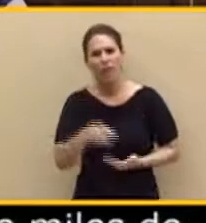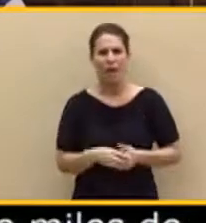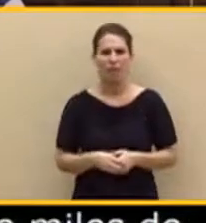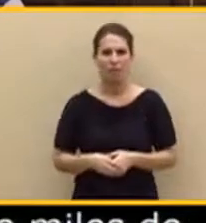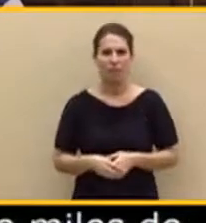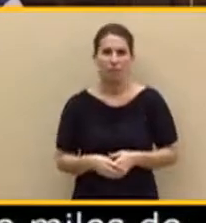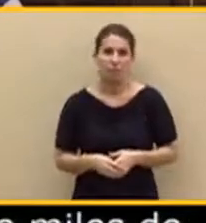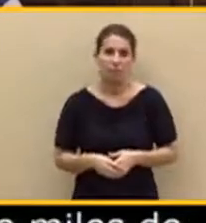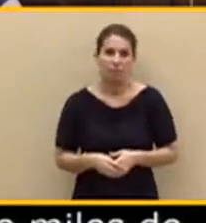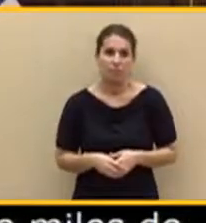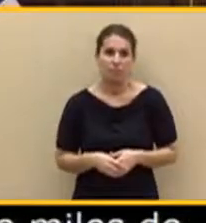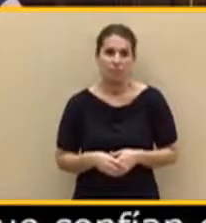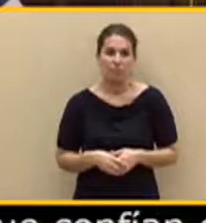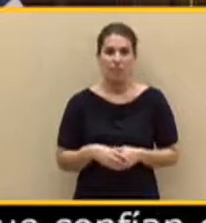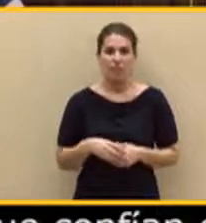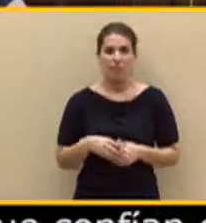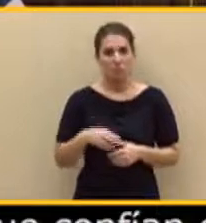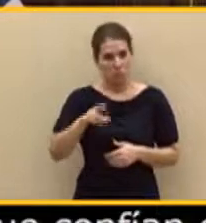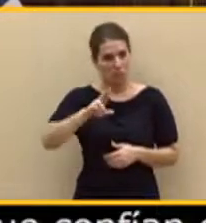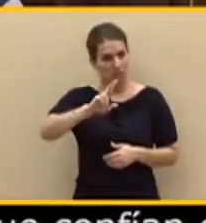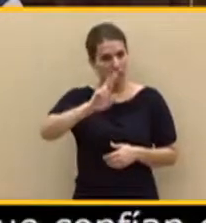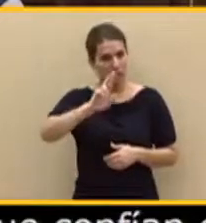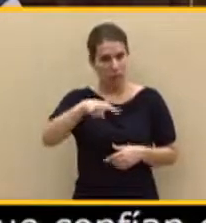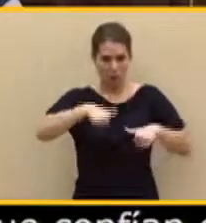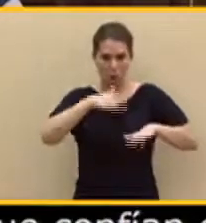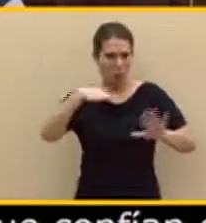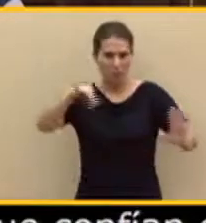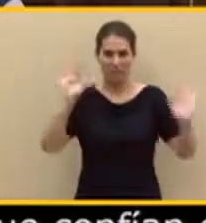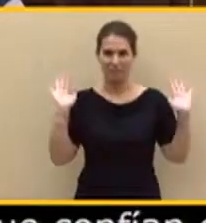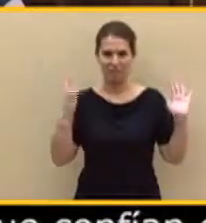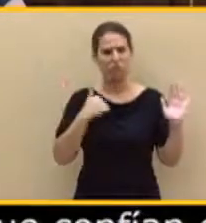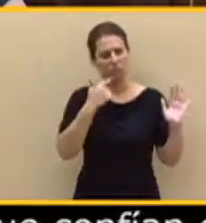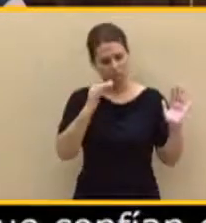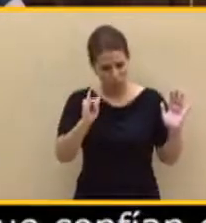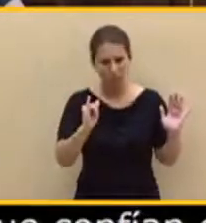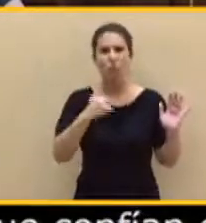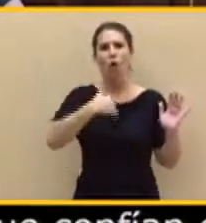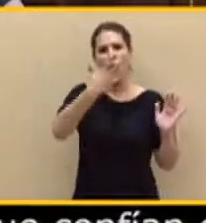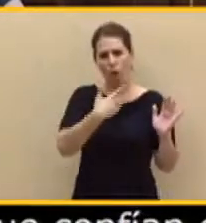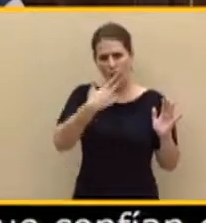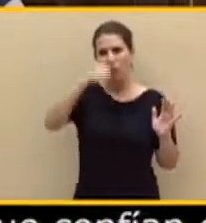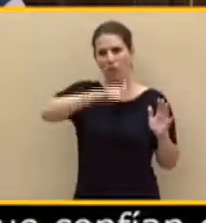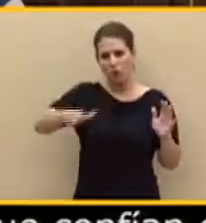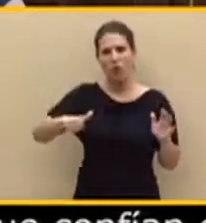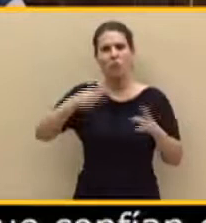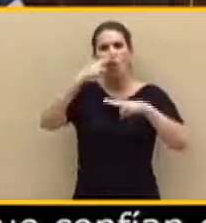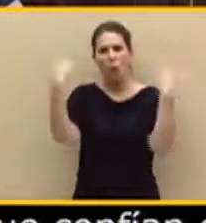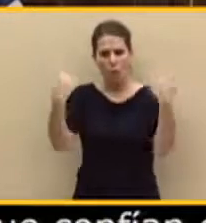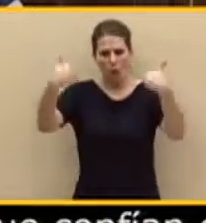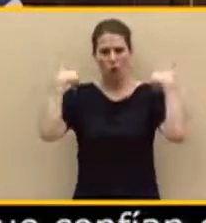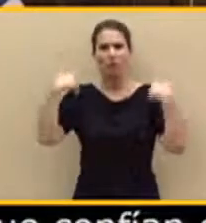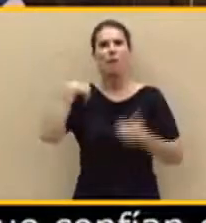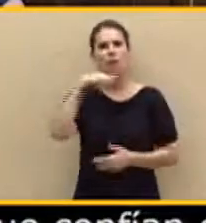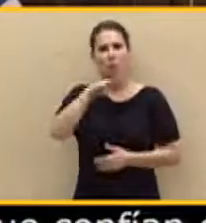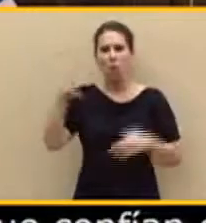y la única vez que les dé la razón, pero se la voy a dar, señorías. Yo también conozco a votantes y a militantes, a cargos públicos del Partido Popular que son